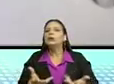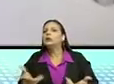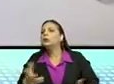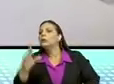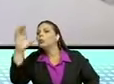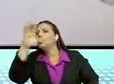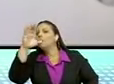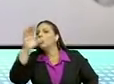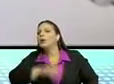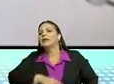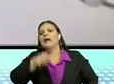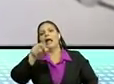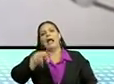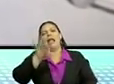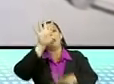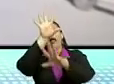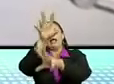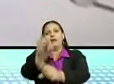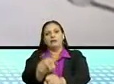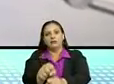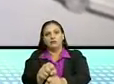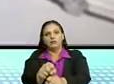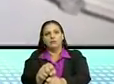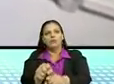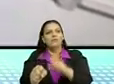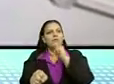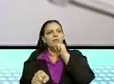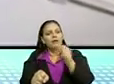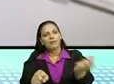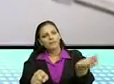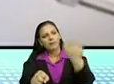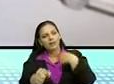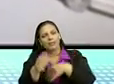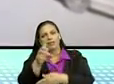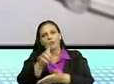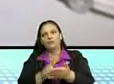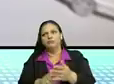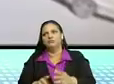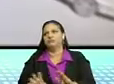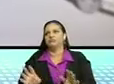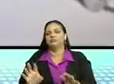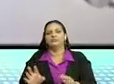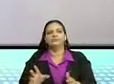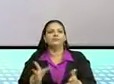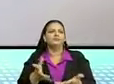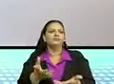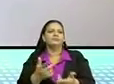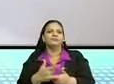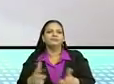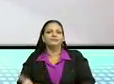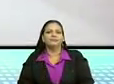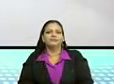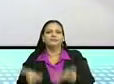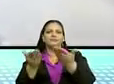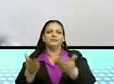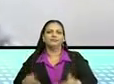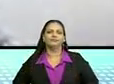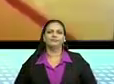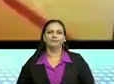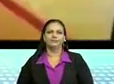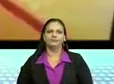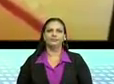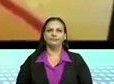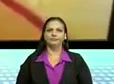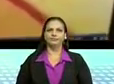Policía Nacional. Nos toca también arrimar el hombro y poner de nuestra parte. Esta es una tarea en conjunto. Así porque, es. ¿Qué pasa?